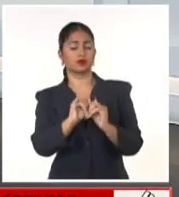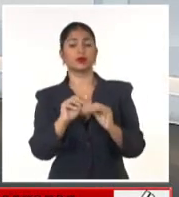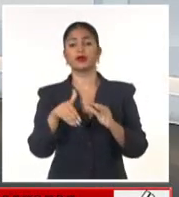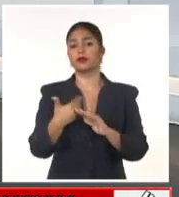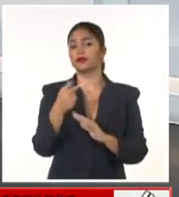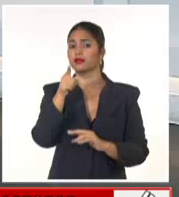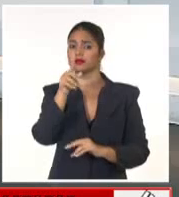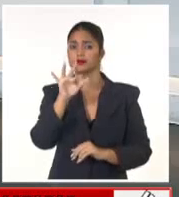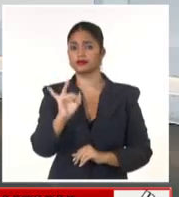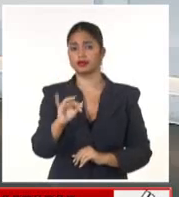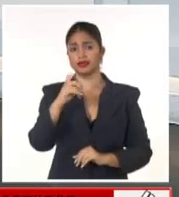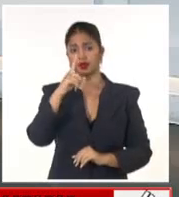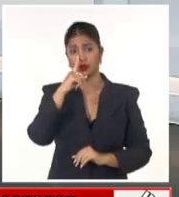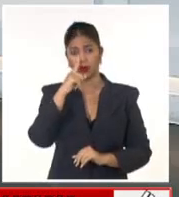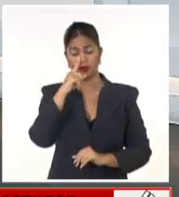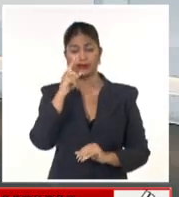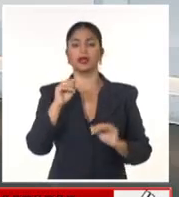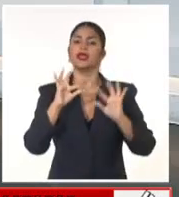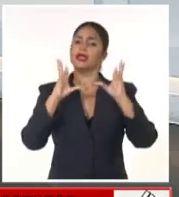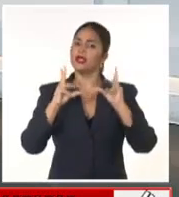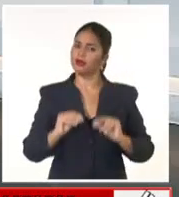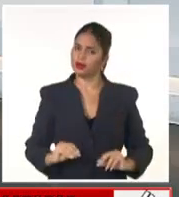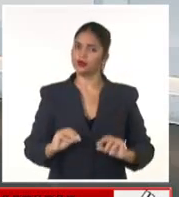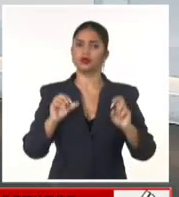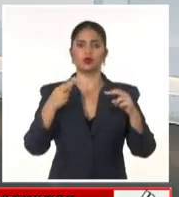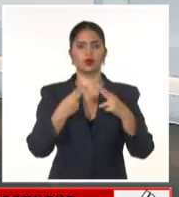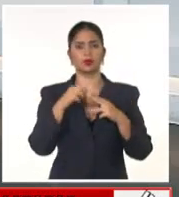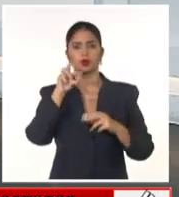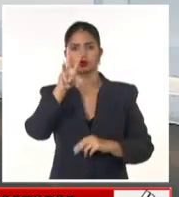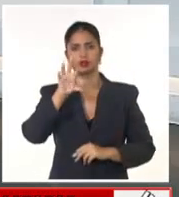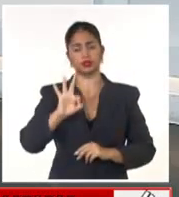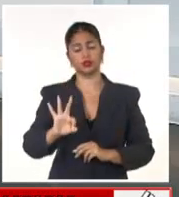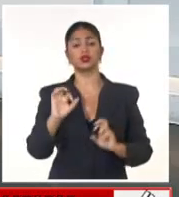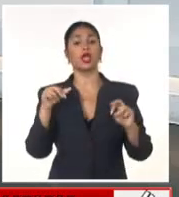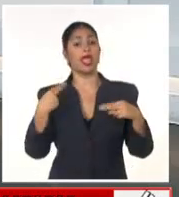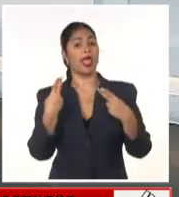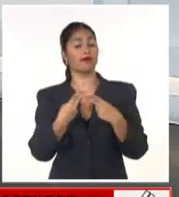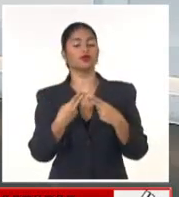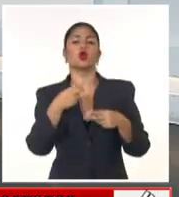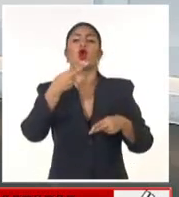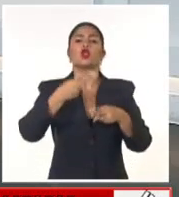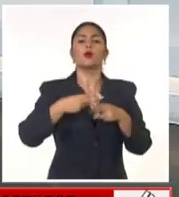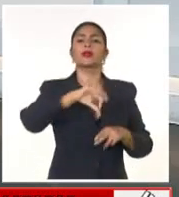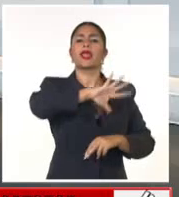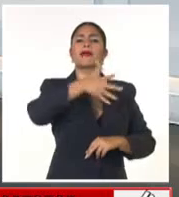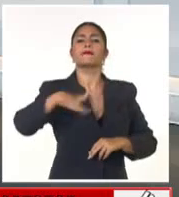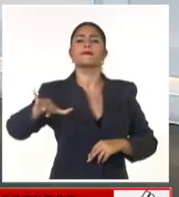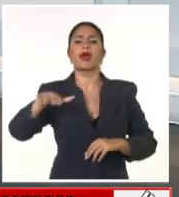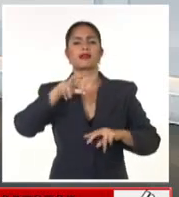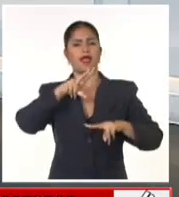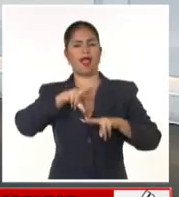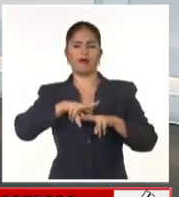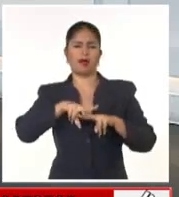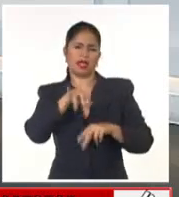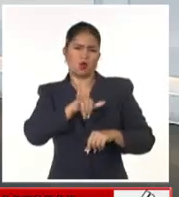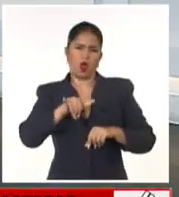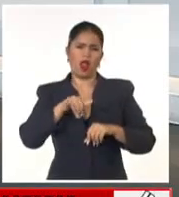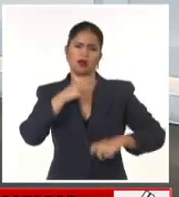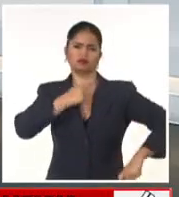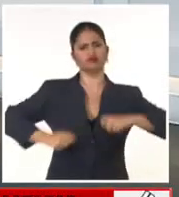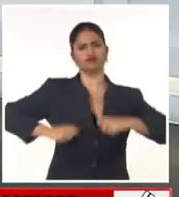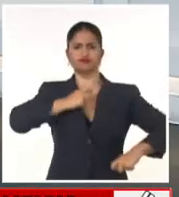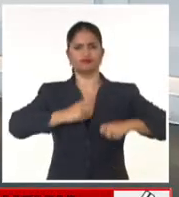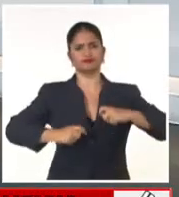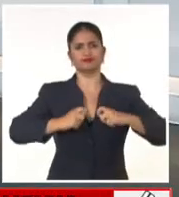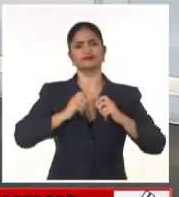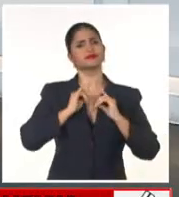noviembre tendrá lugar la edición número 38 del evento Maravana. A propósito, el periodista Daniel Gotay recogió impresiones de Carlos